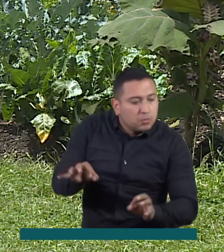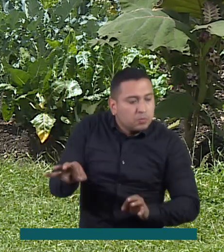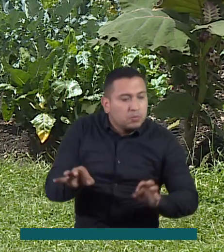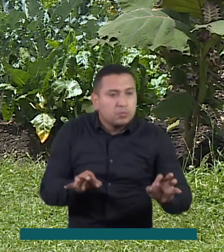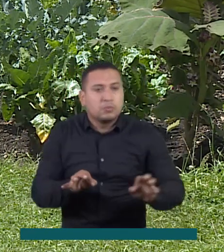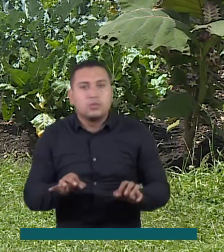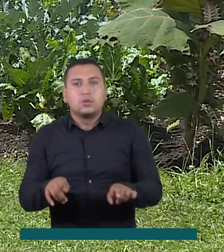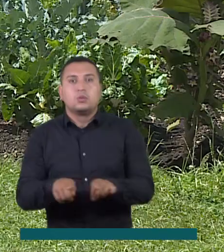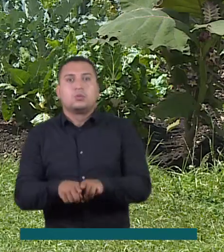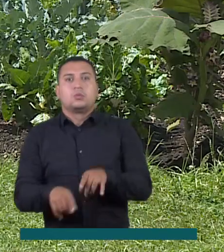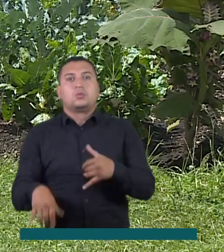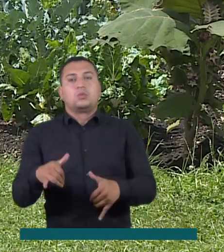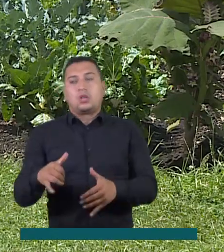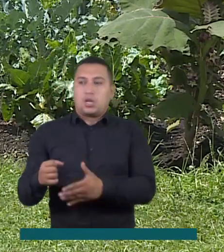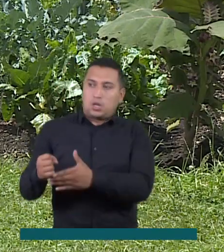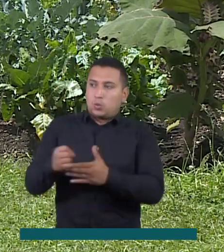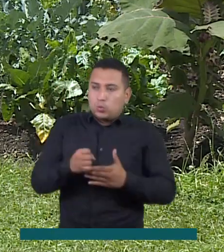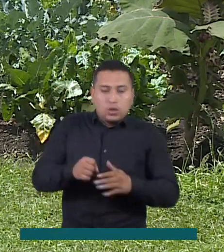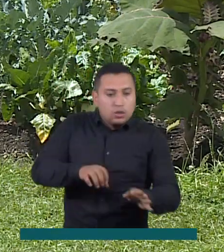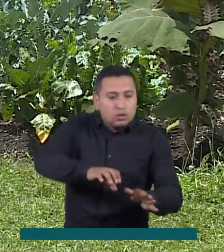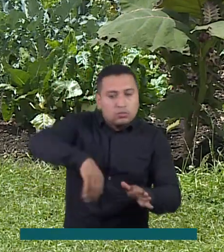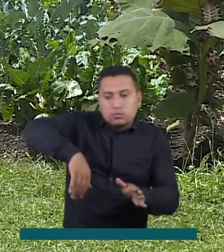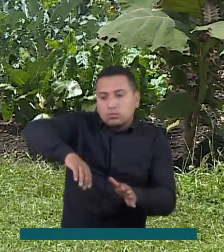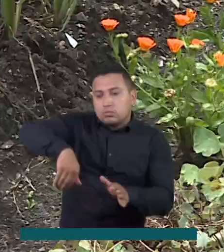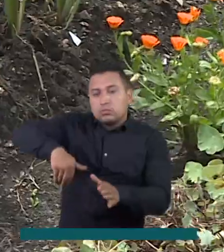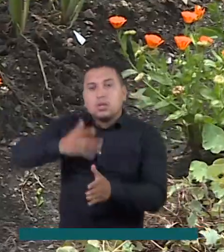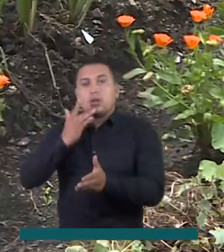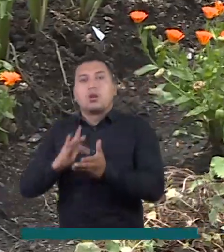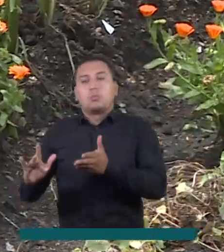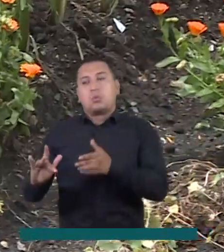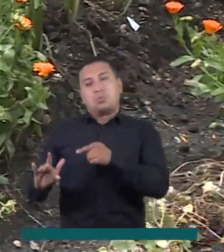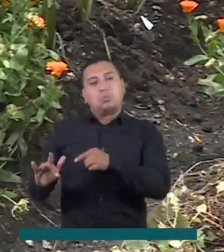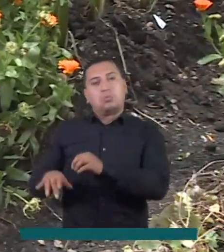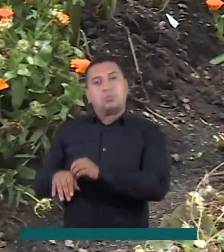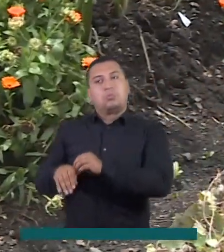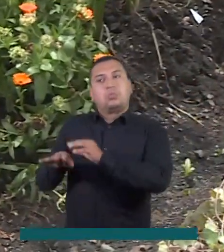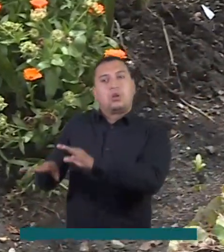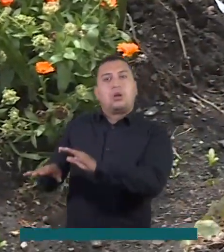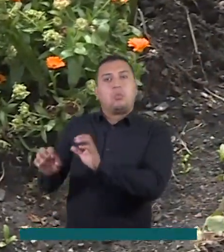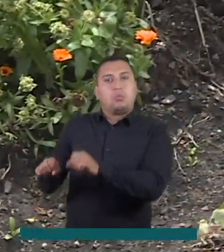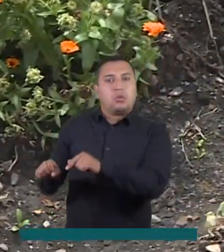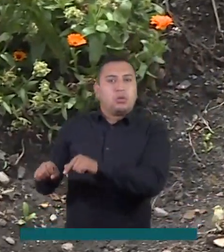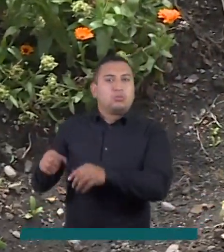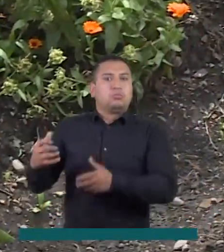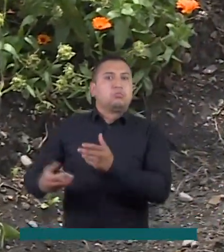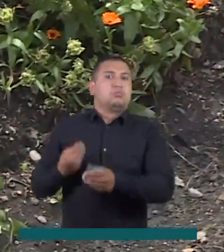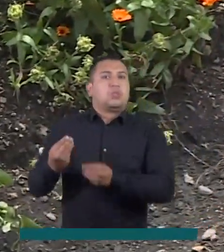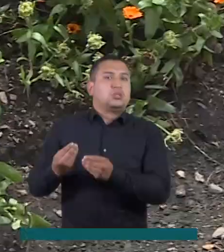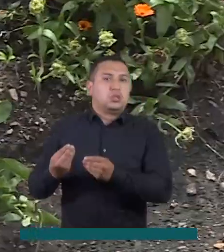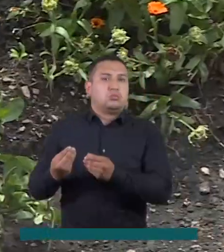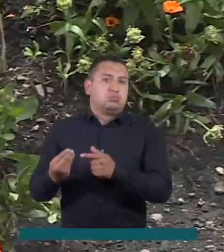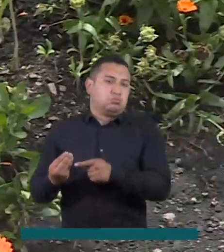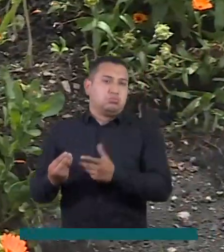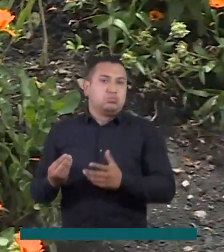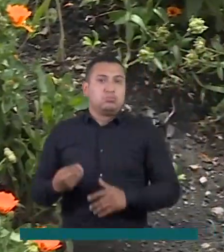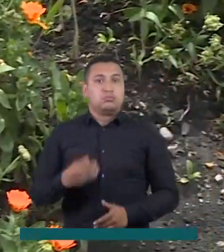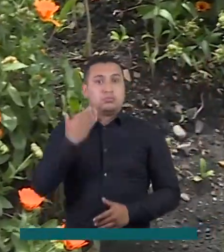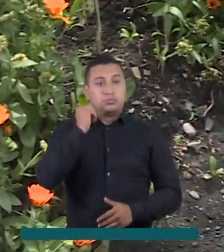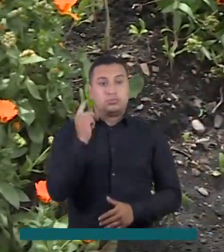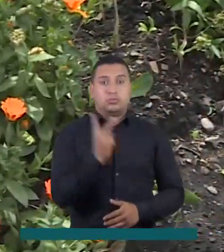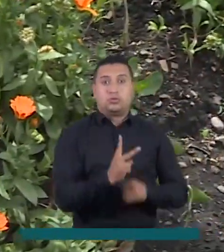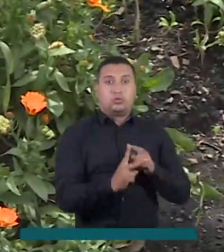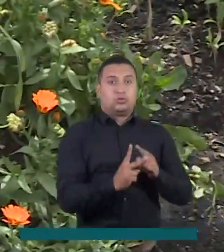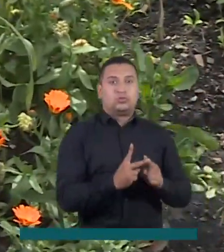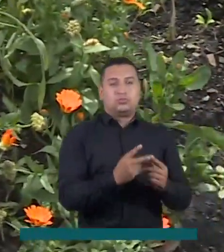ayudó a sacar basurita y cosas así pequeñas que ella podía hacer. Estas mujeres se han capacitado en el SENA y con lo aprendido,